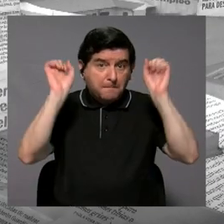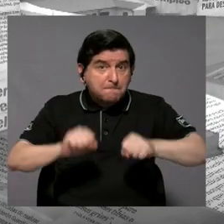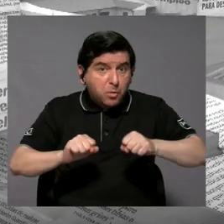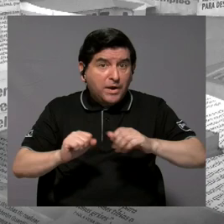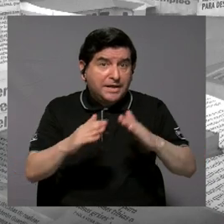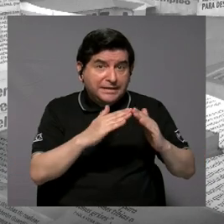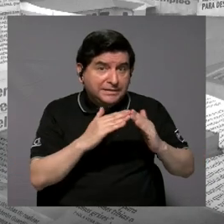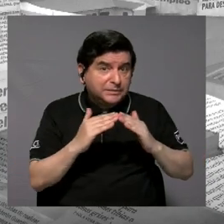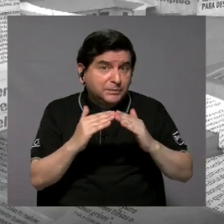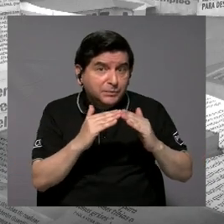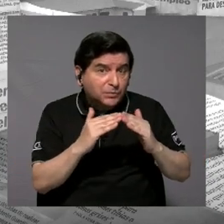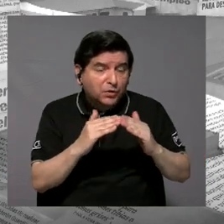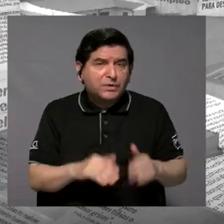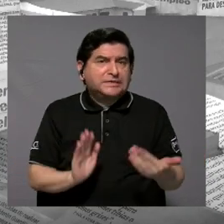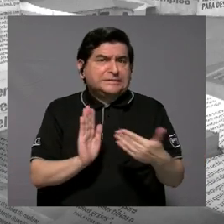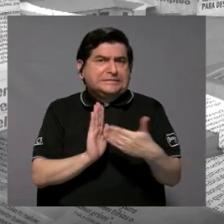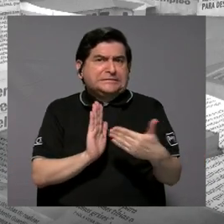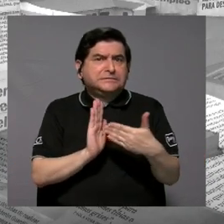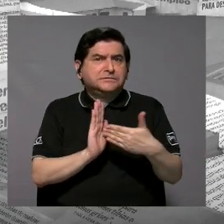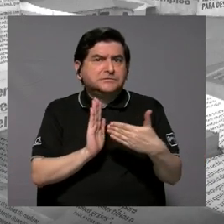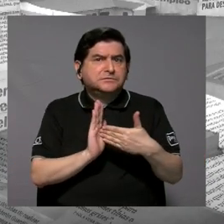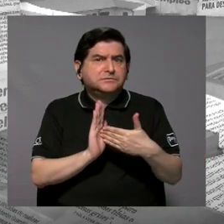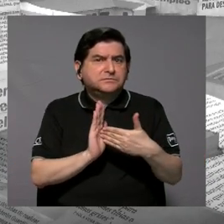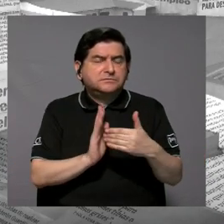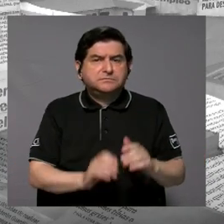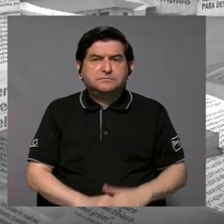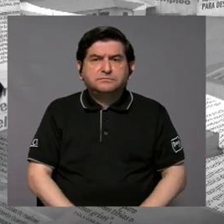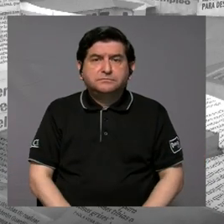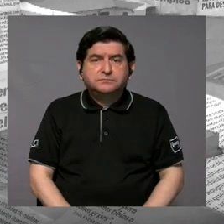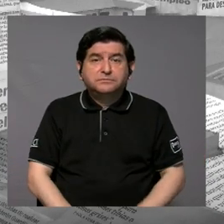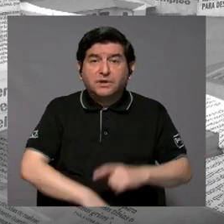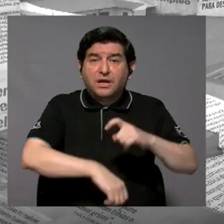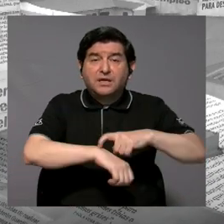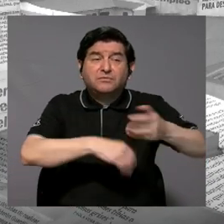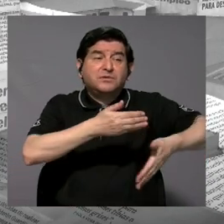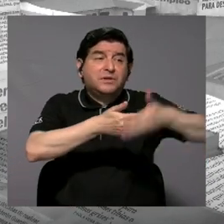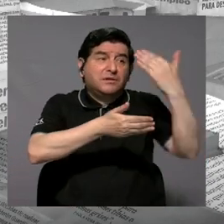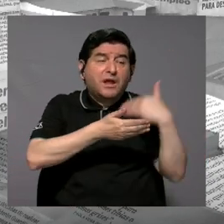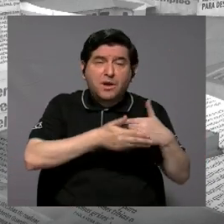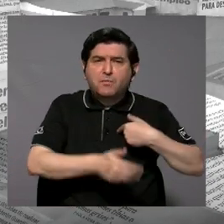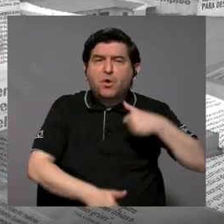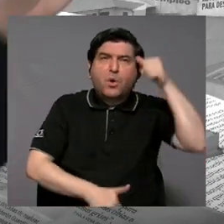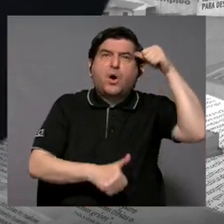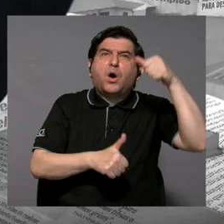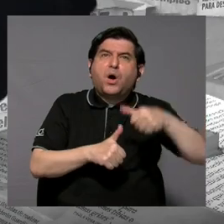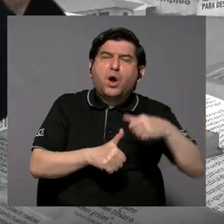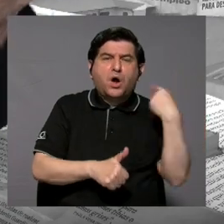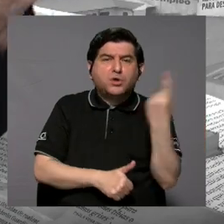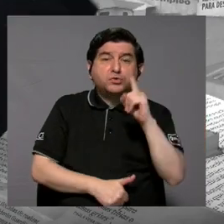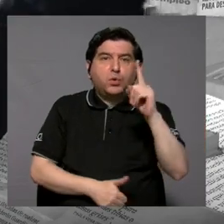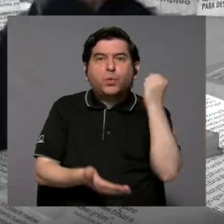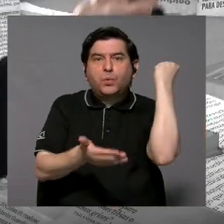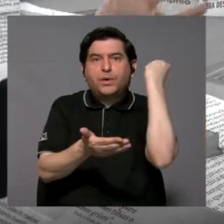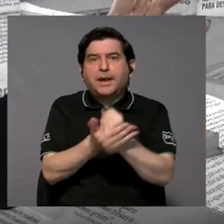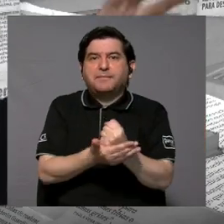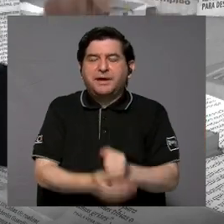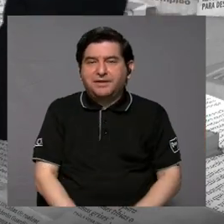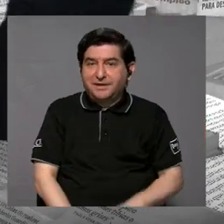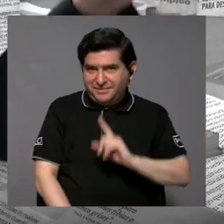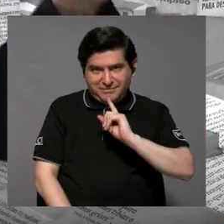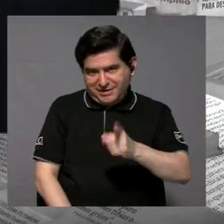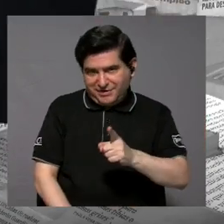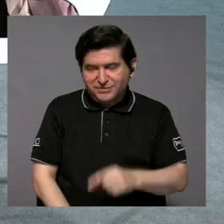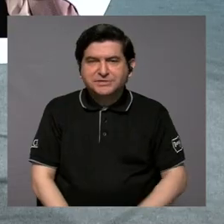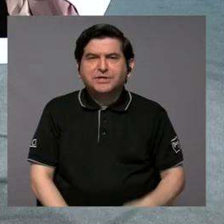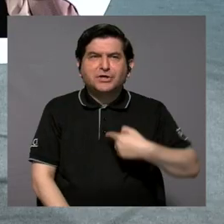una población bastante afectada cuando en tiempos atrás uno recordaba solamente una marca, para no mencionarla,